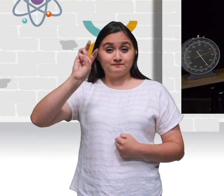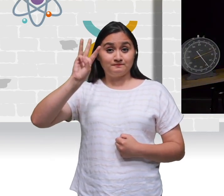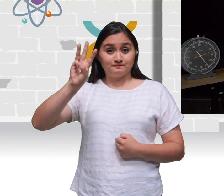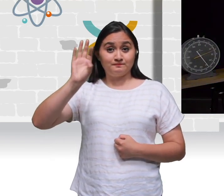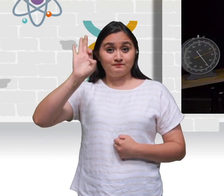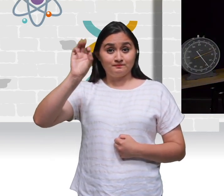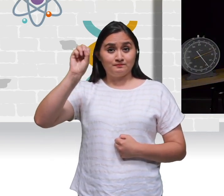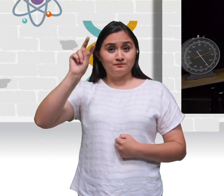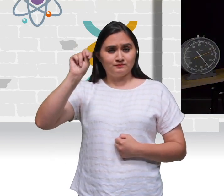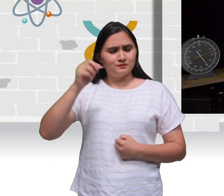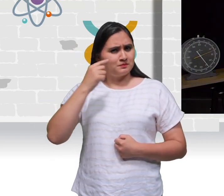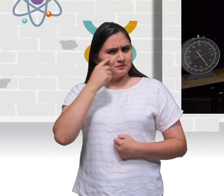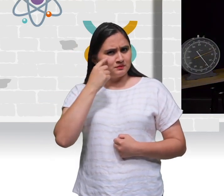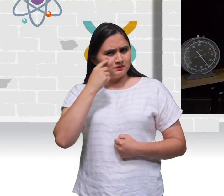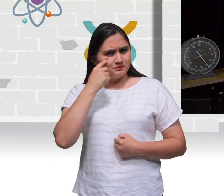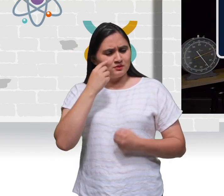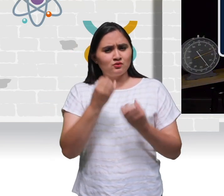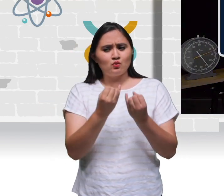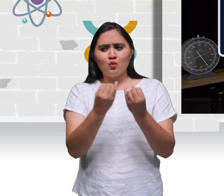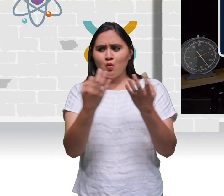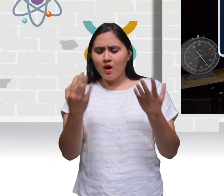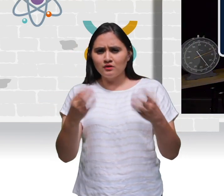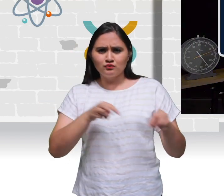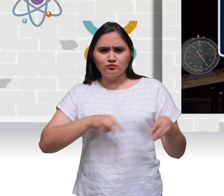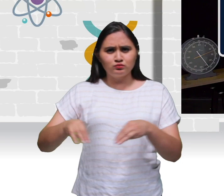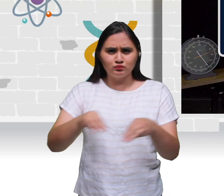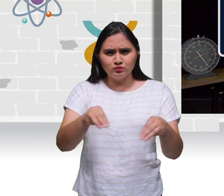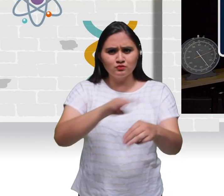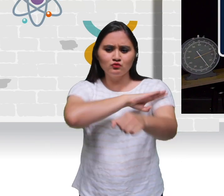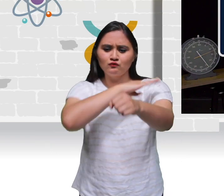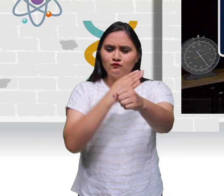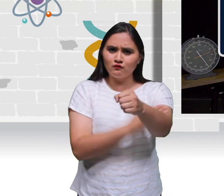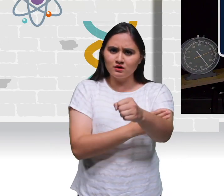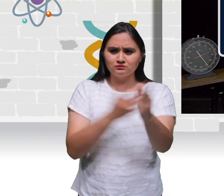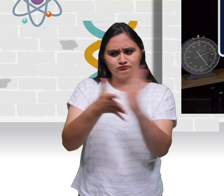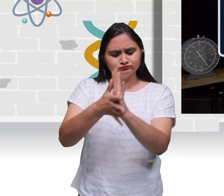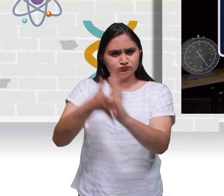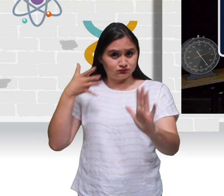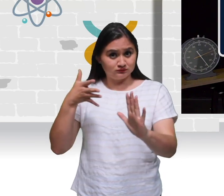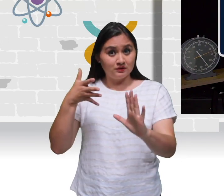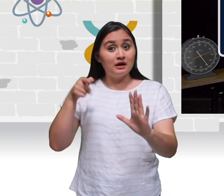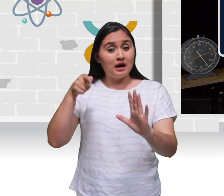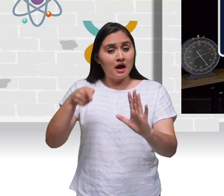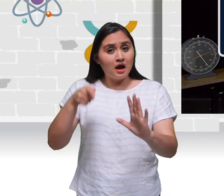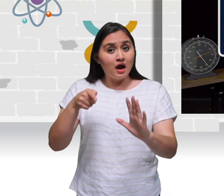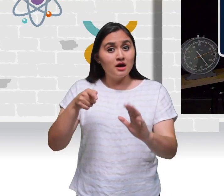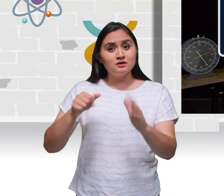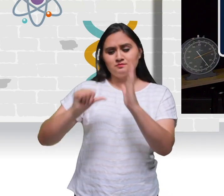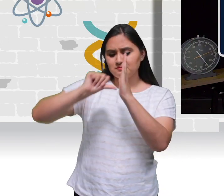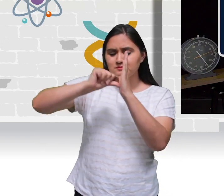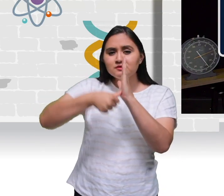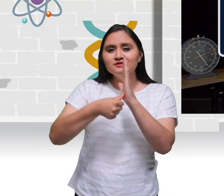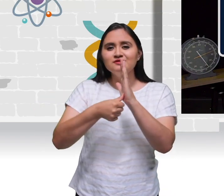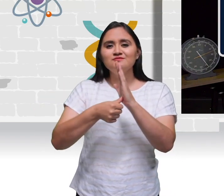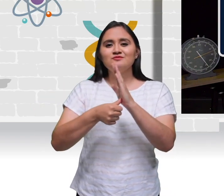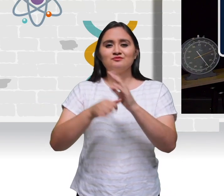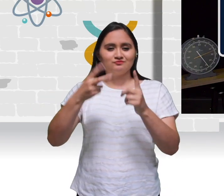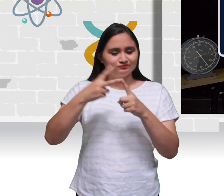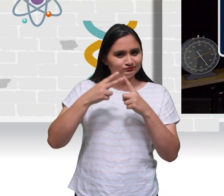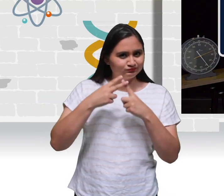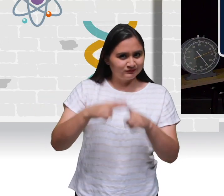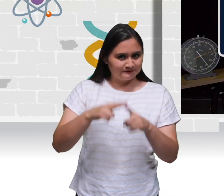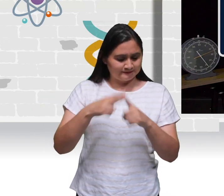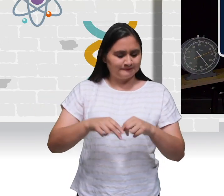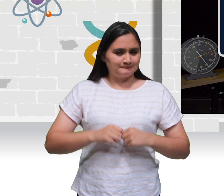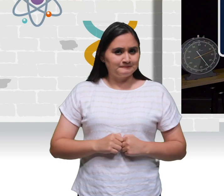definió magnitudes como cantidad de movimiento, fuerza, aceleración, conceptos que se utilizaron para establecer los principios de